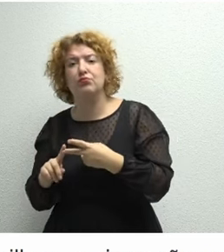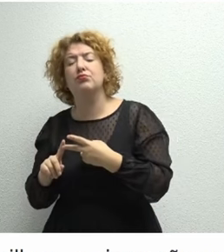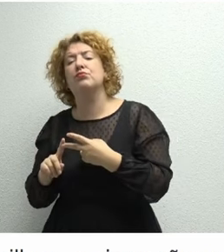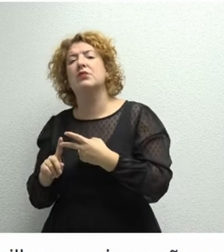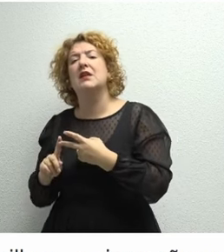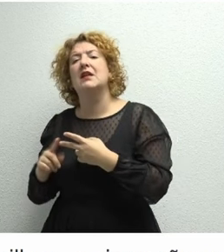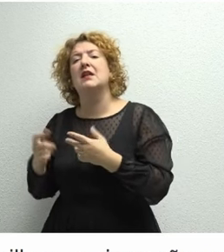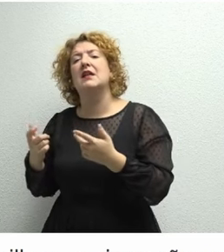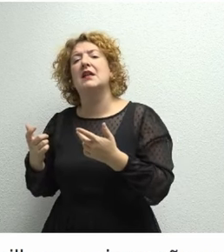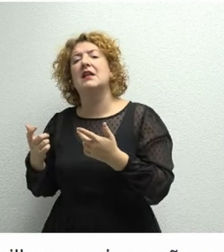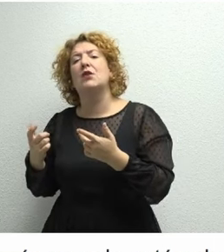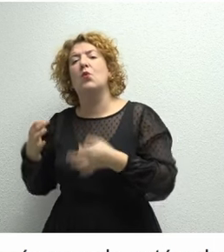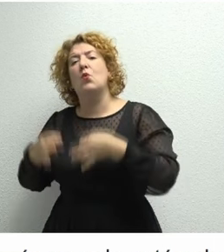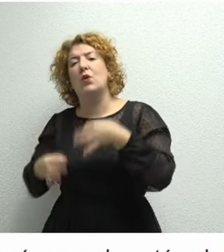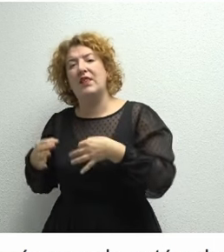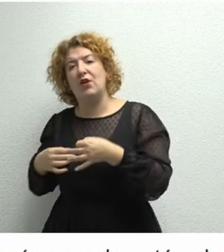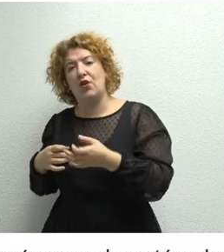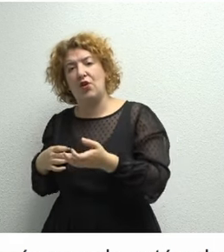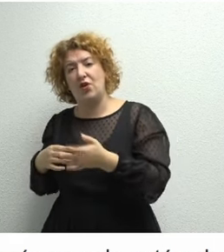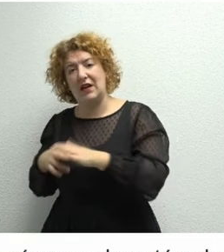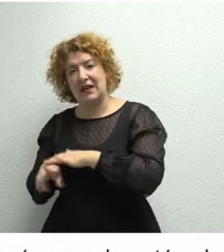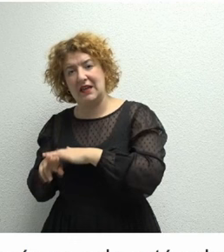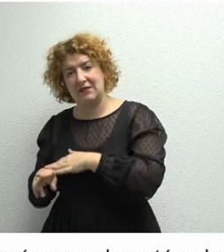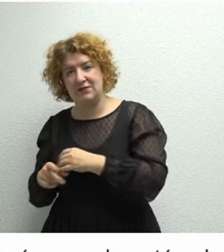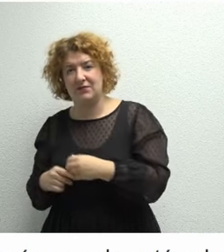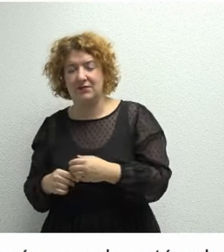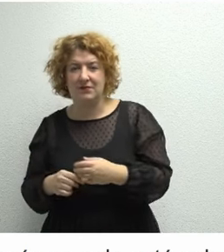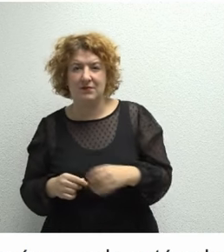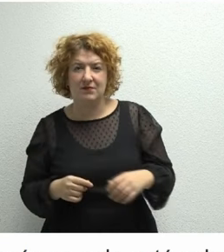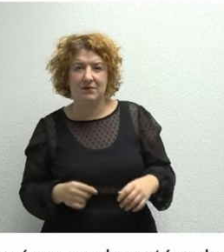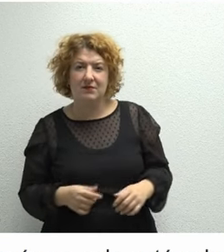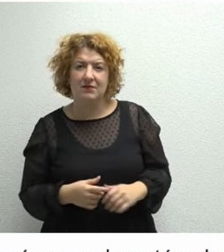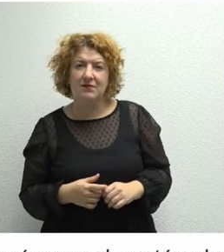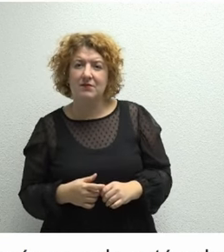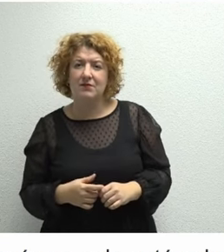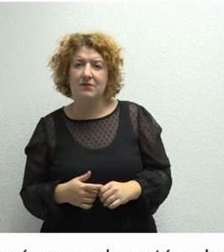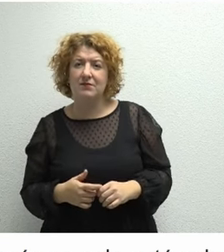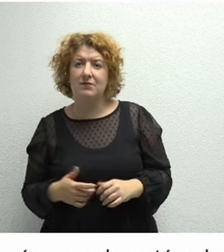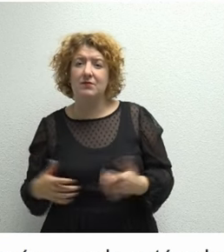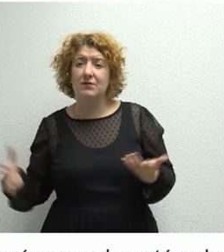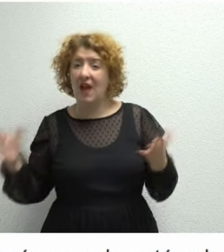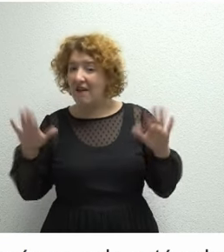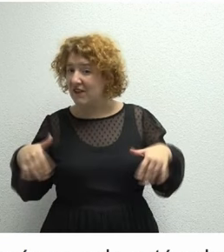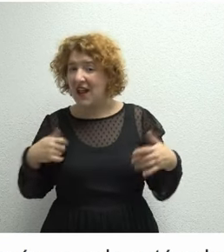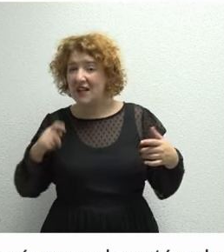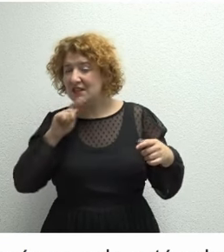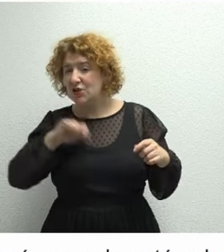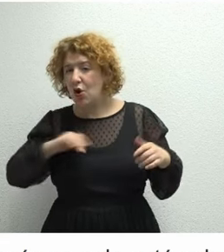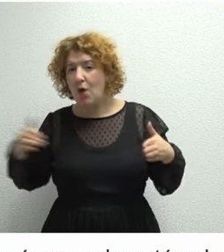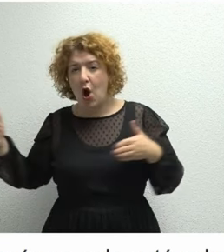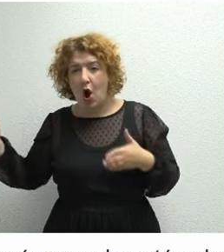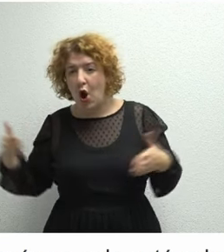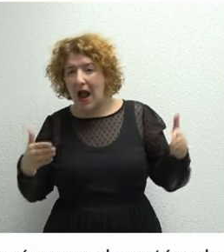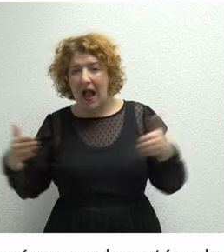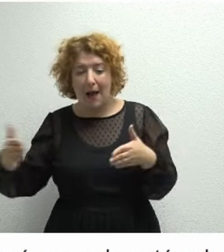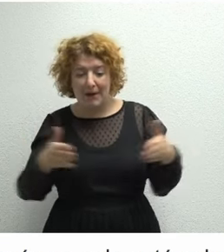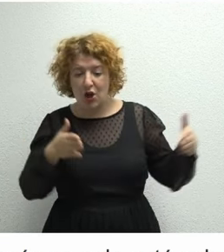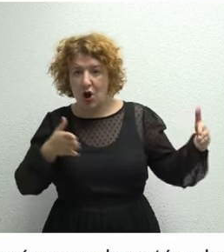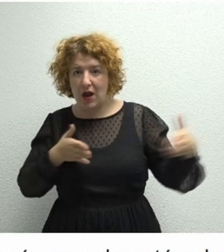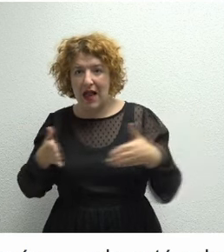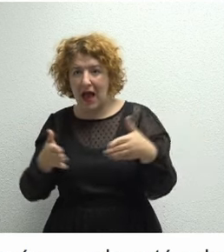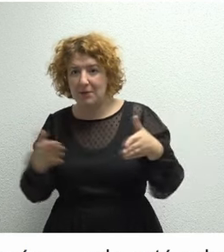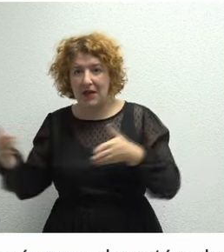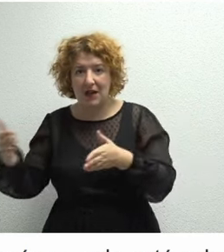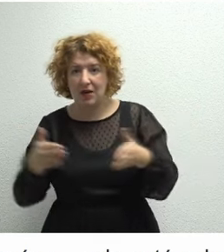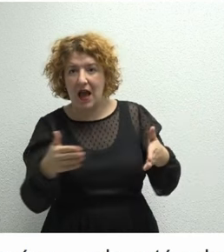jurídicos y que dice el o no eh todos los caminos llevan a Roma y nosotros